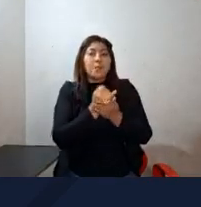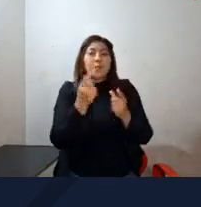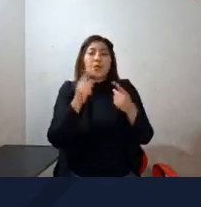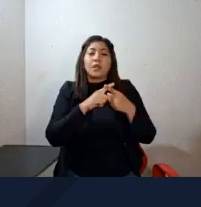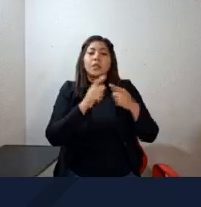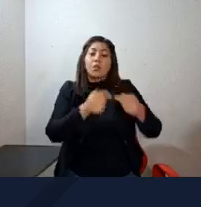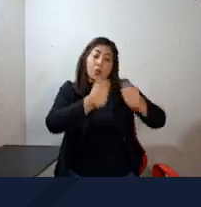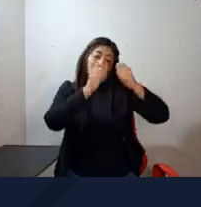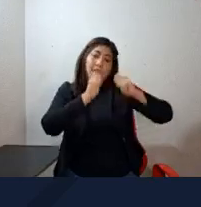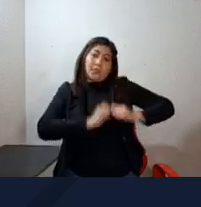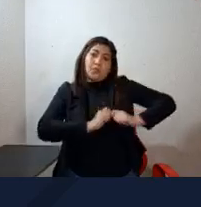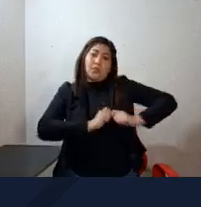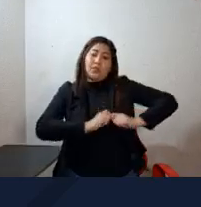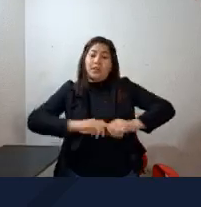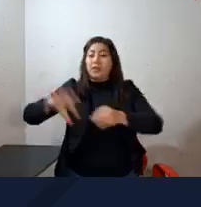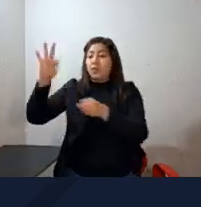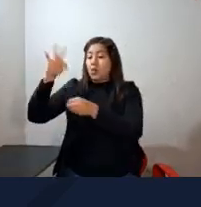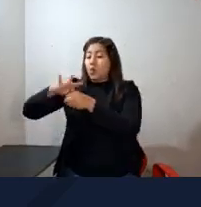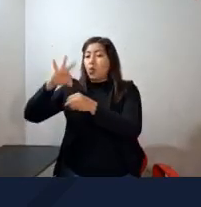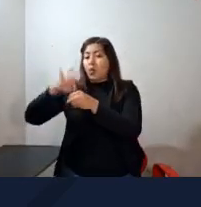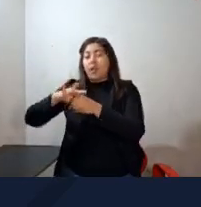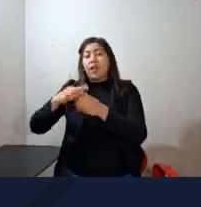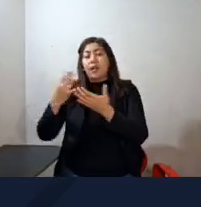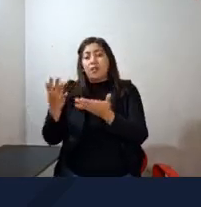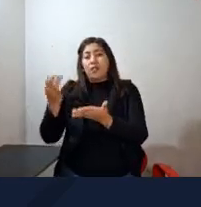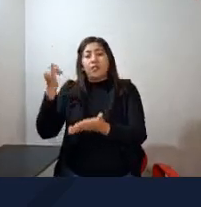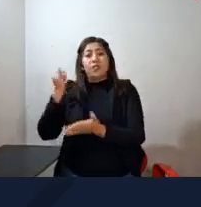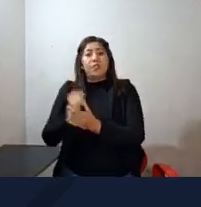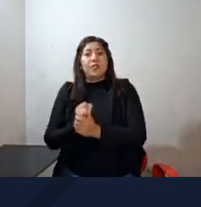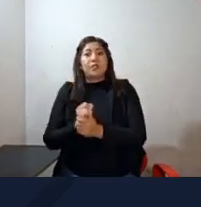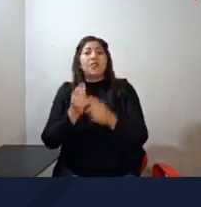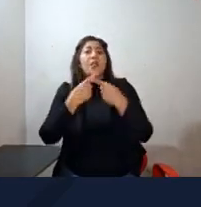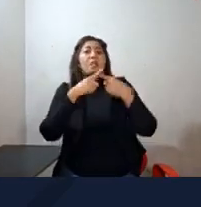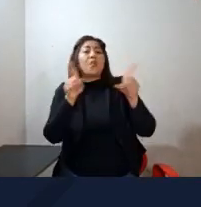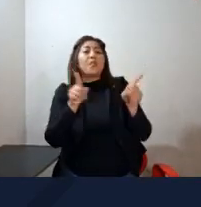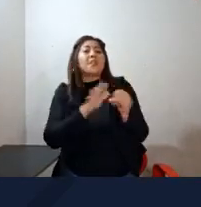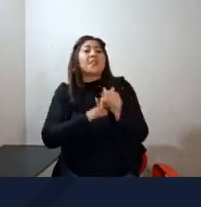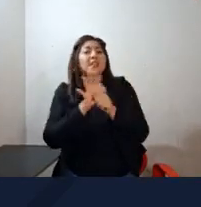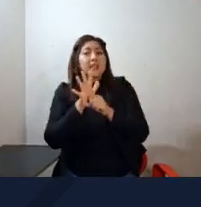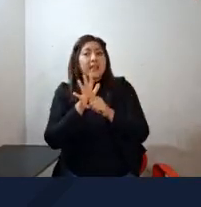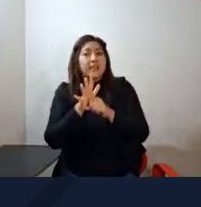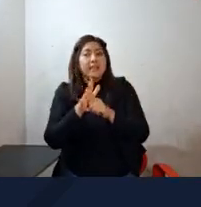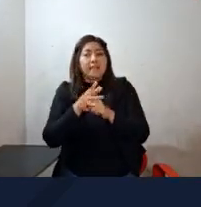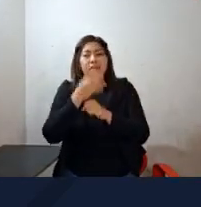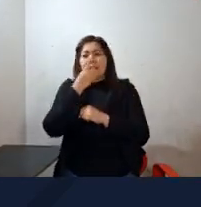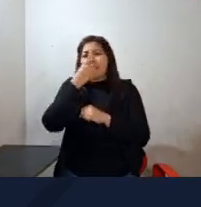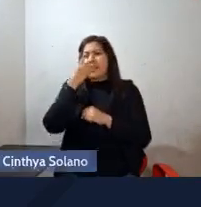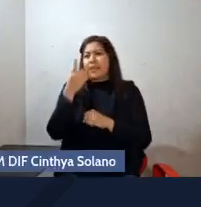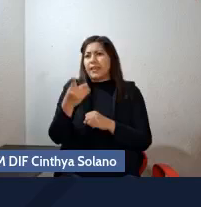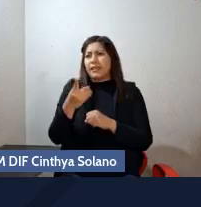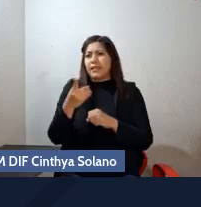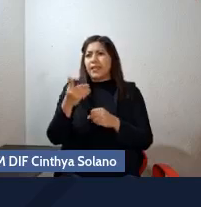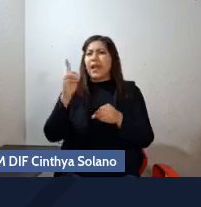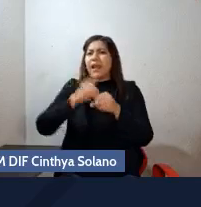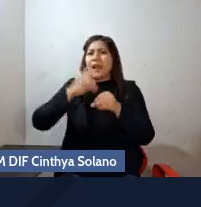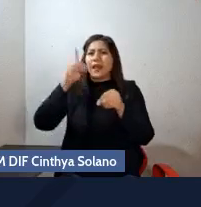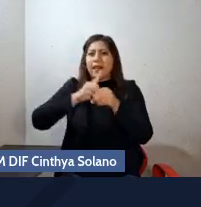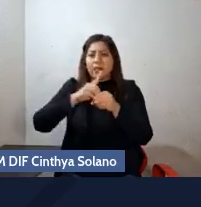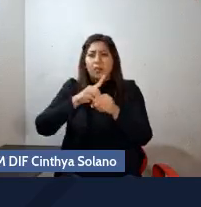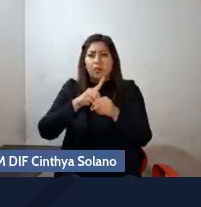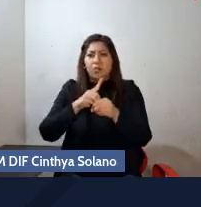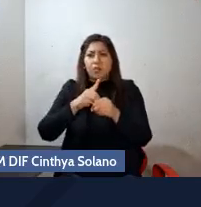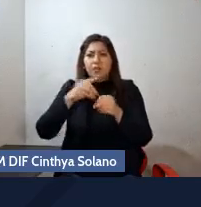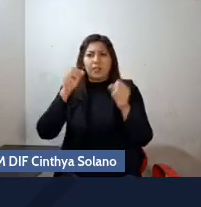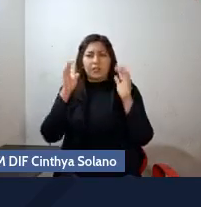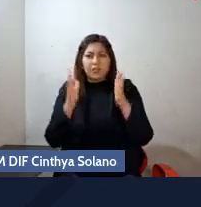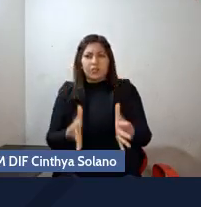donación. La única diferencia es que, como les comentaba, es que la donación ya en este momento soy